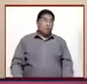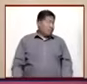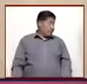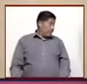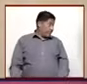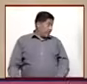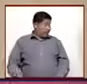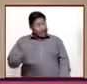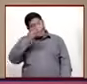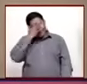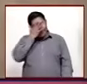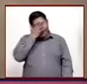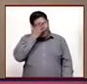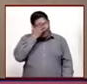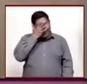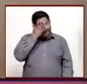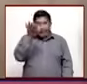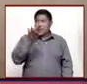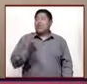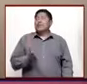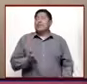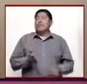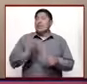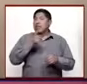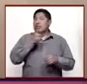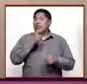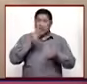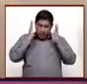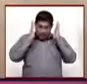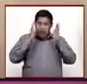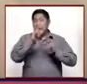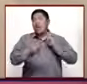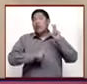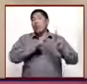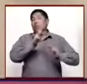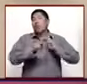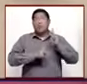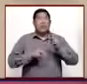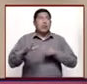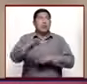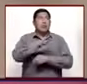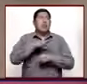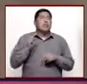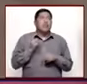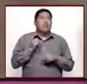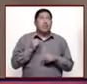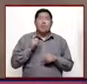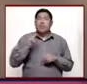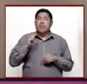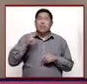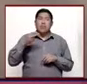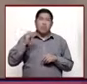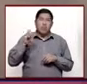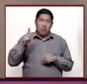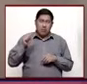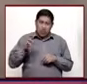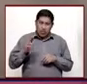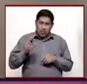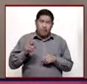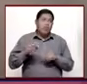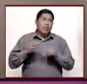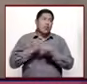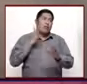Bien, hay un detalle y esto para evidentemente explicarle un poquito a la población, si evidentemente en este lugar, en el Tolar, desde ayer están haciendo estas